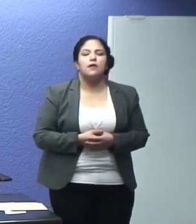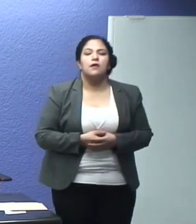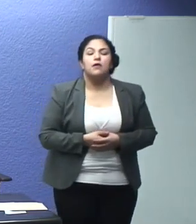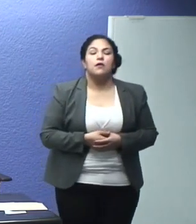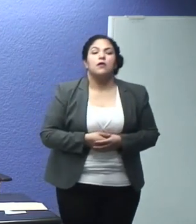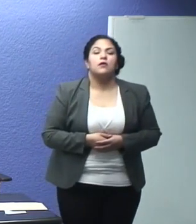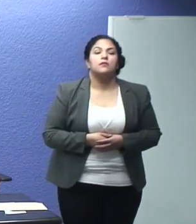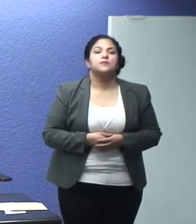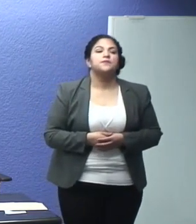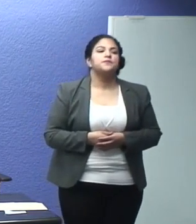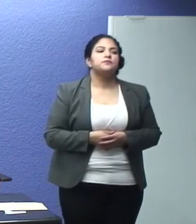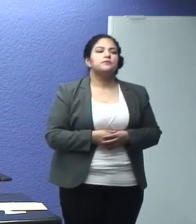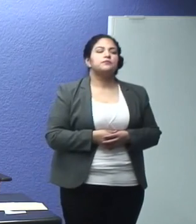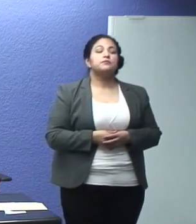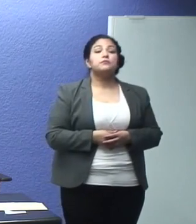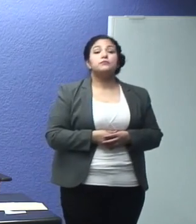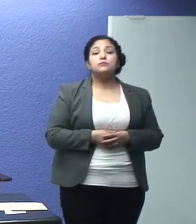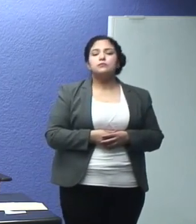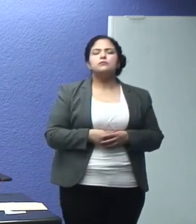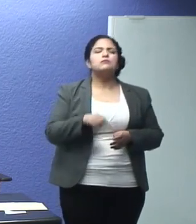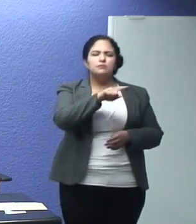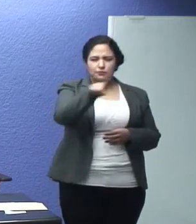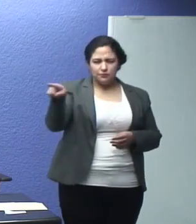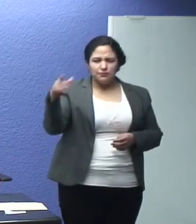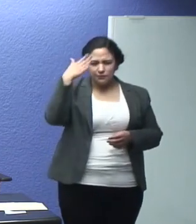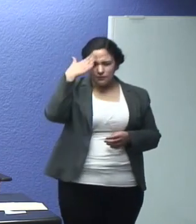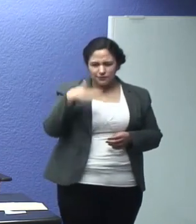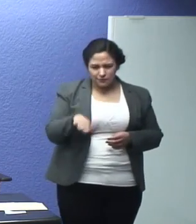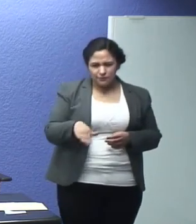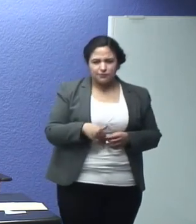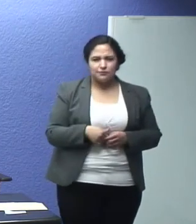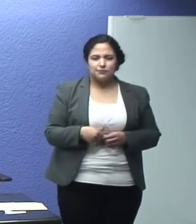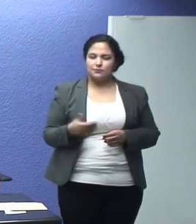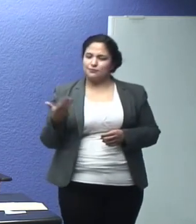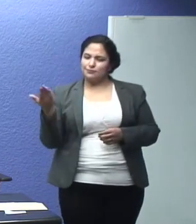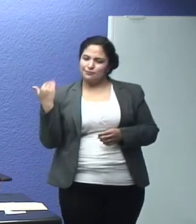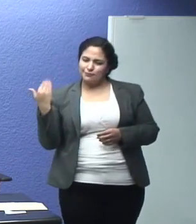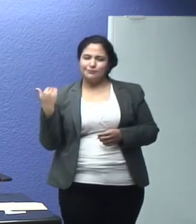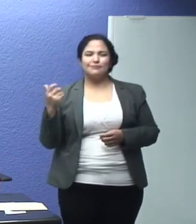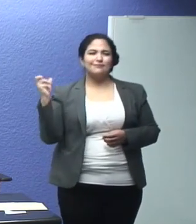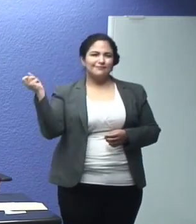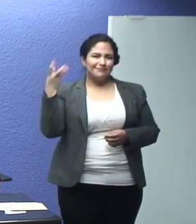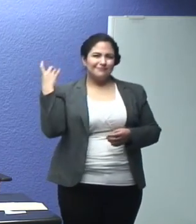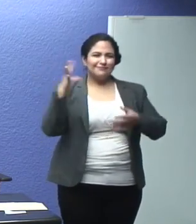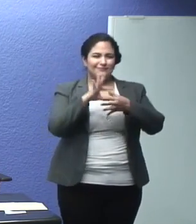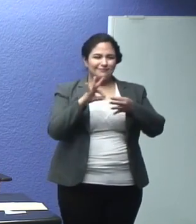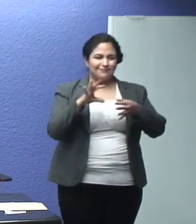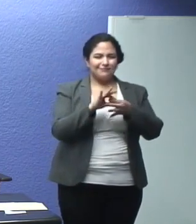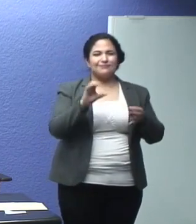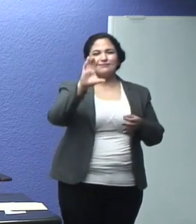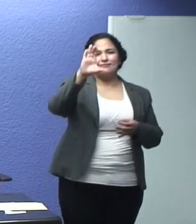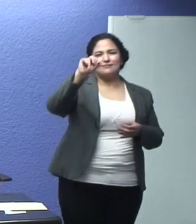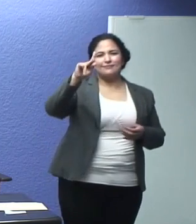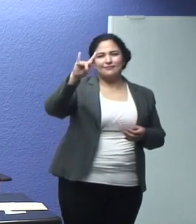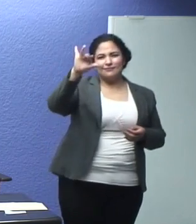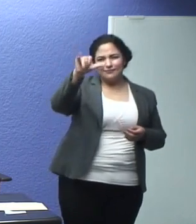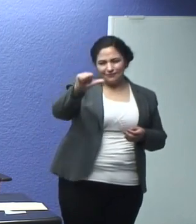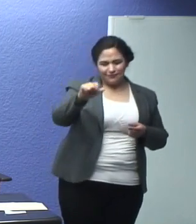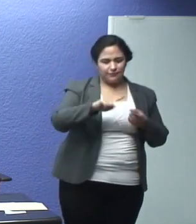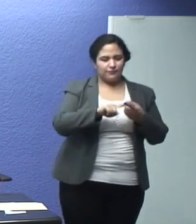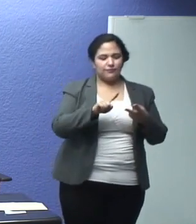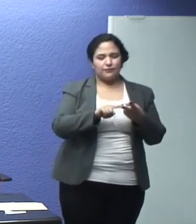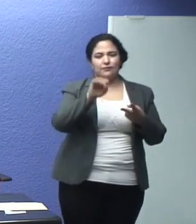el contexto de vida. Si se fijan, los modelos que han explicado tanto Cintia como Enrique, como son el modelo